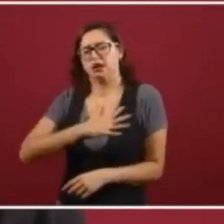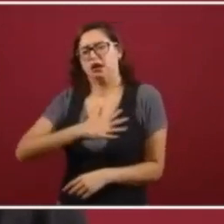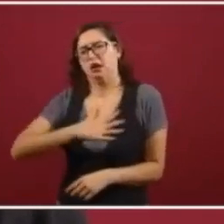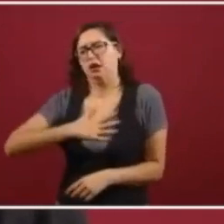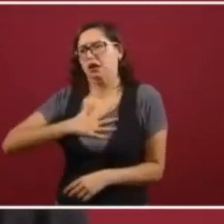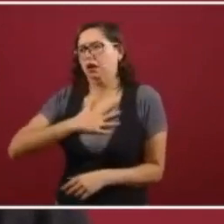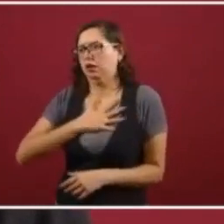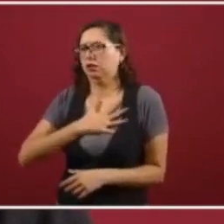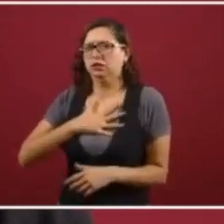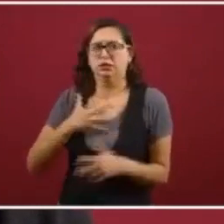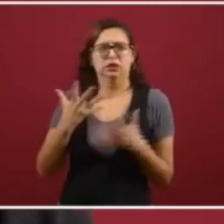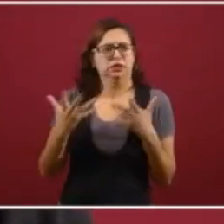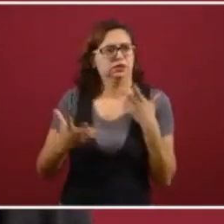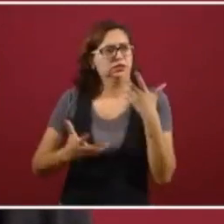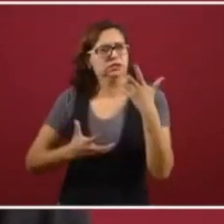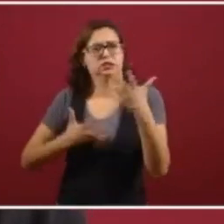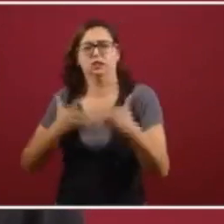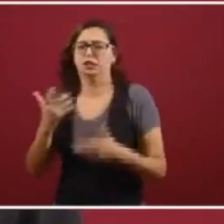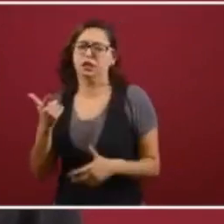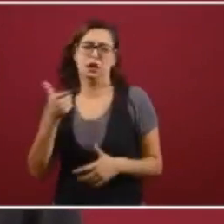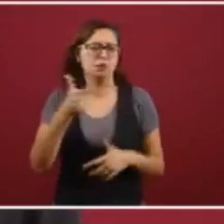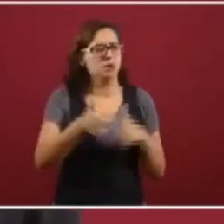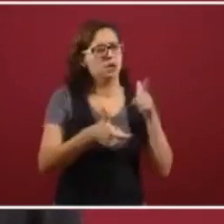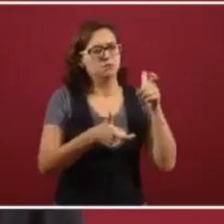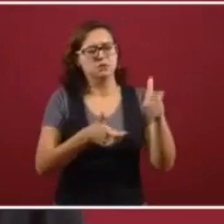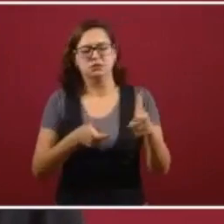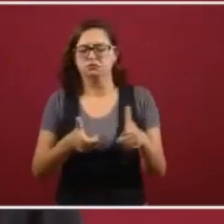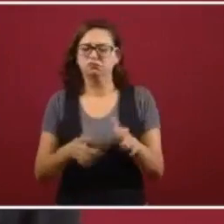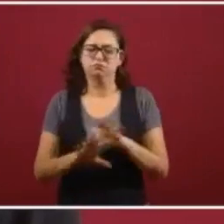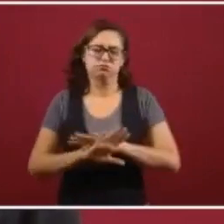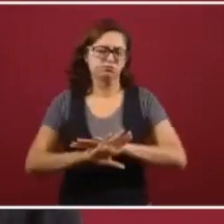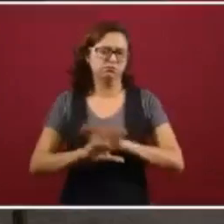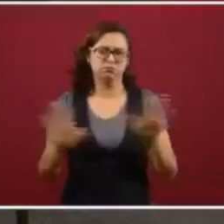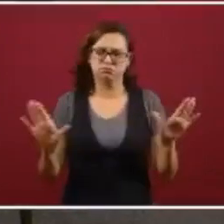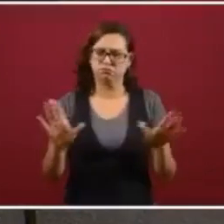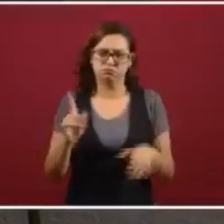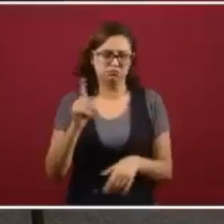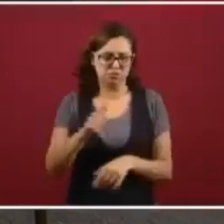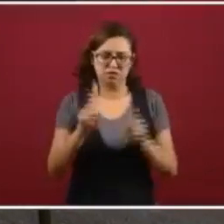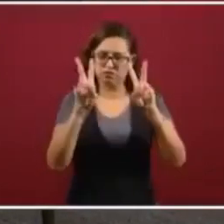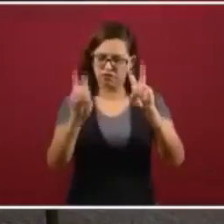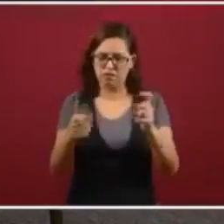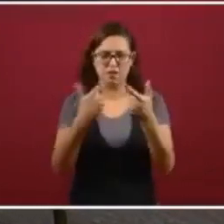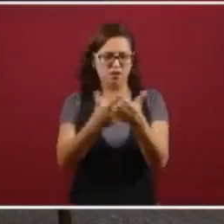inicialmente, es algo que tiene que ver con la delincuencia.